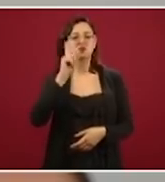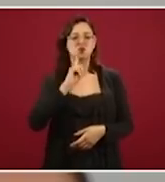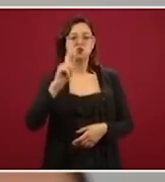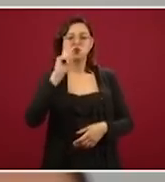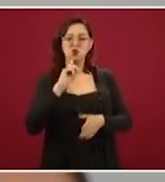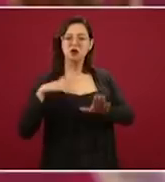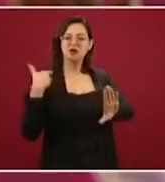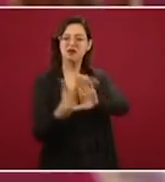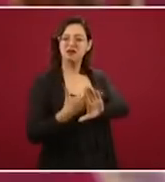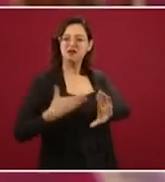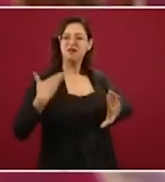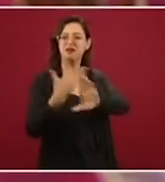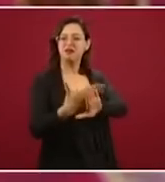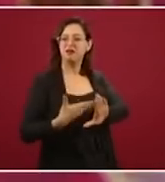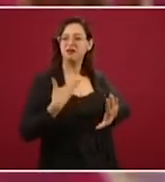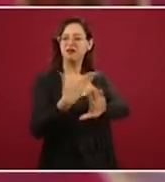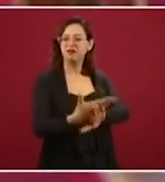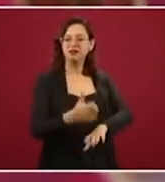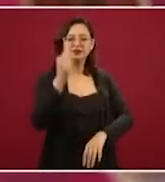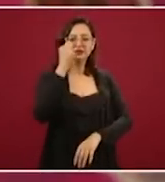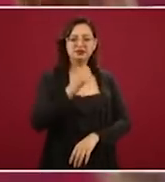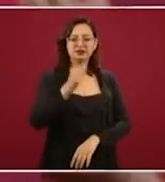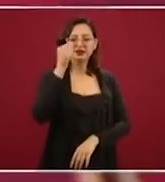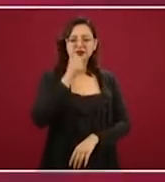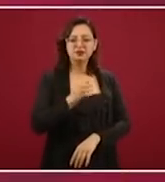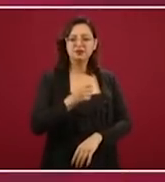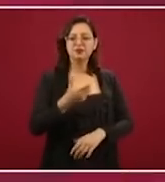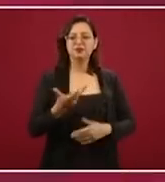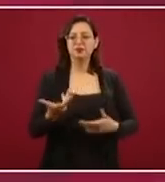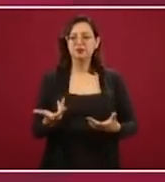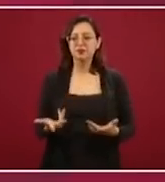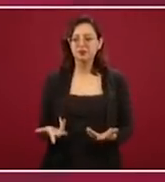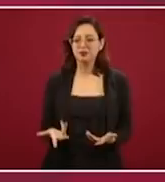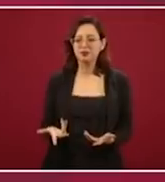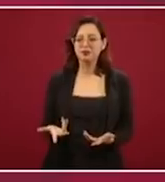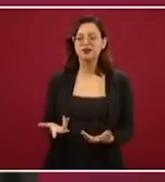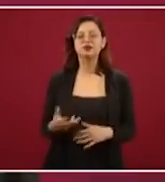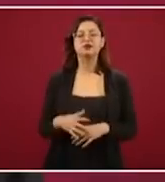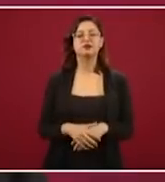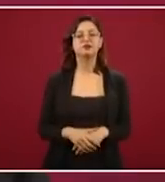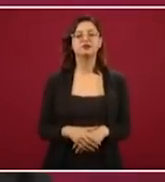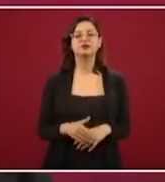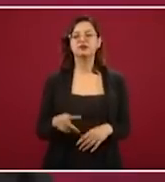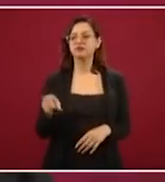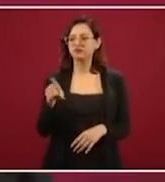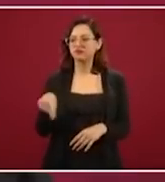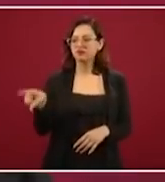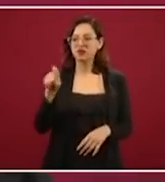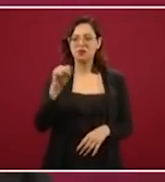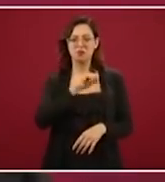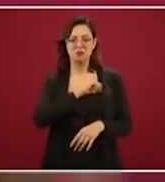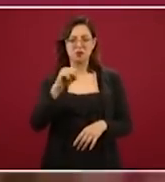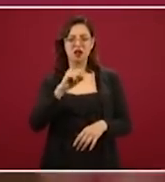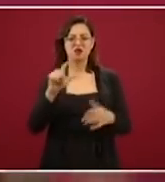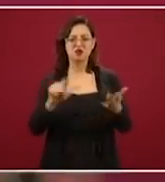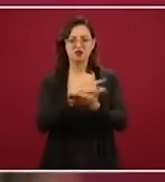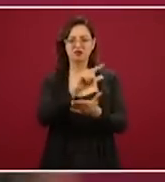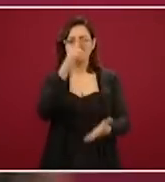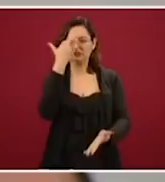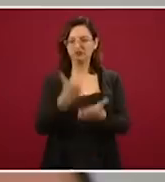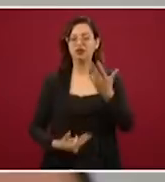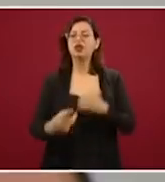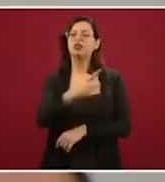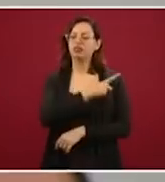mujeres, de que hay estos crímenes, ¿no?, que deben de ser enfrentados,